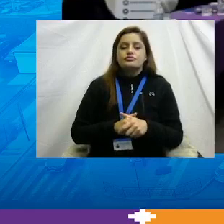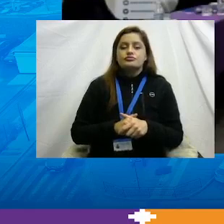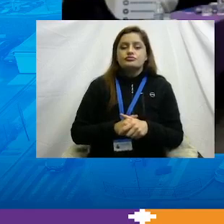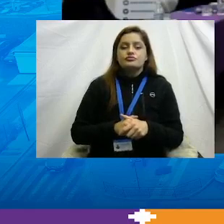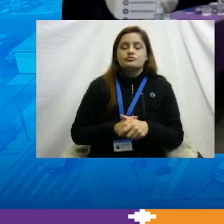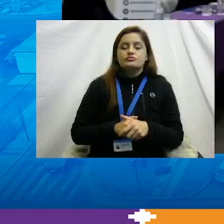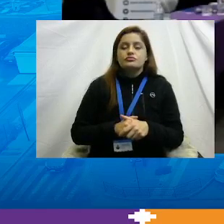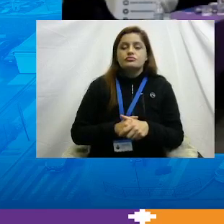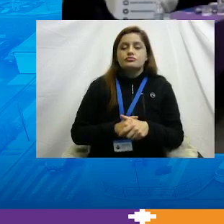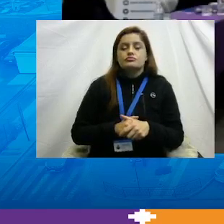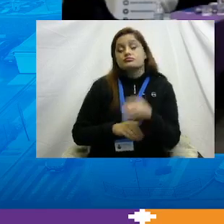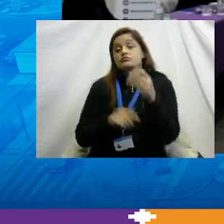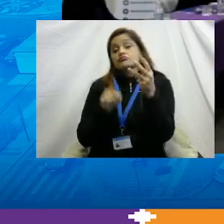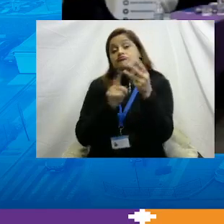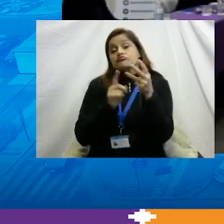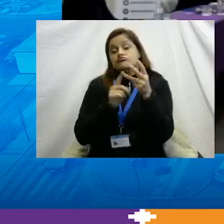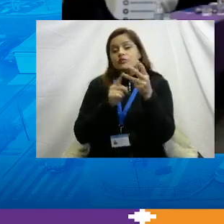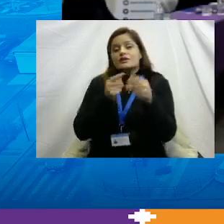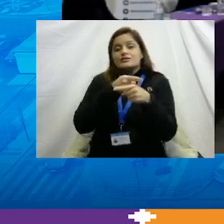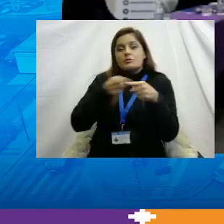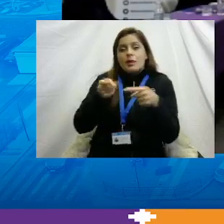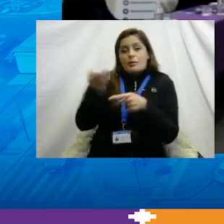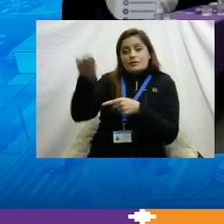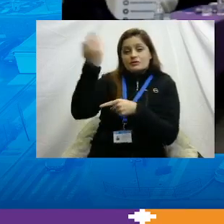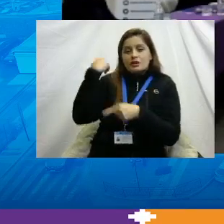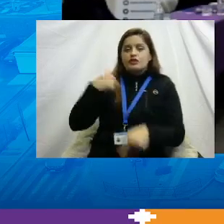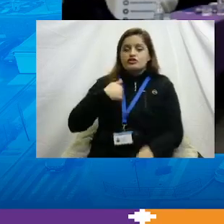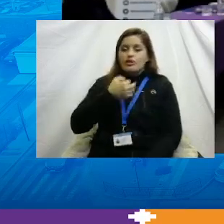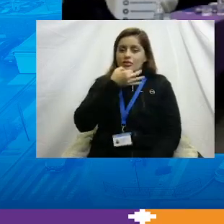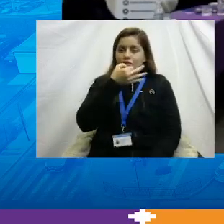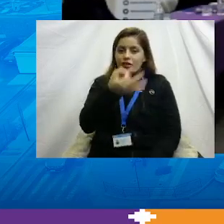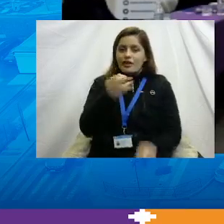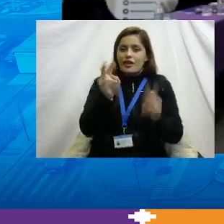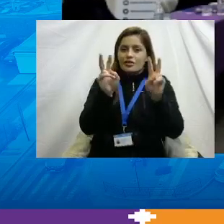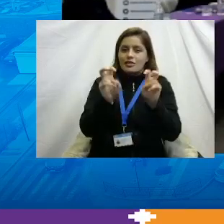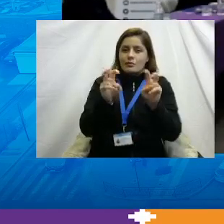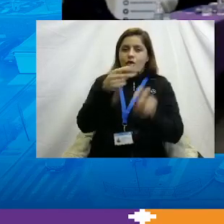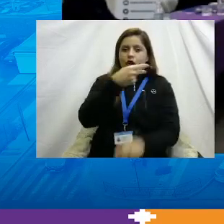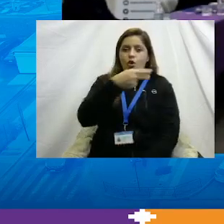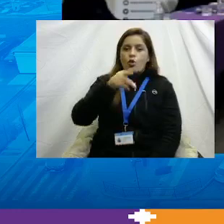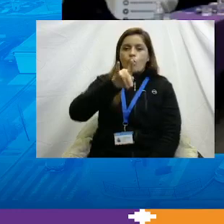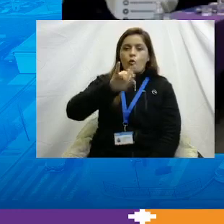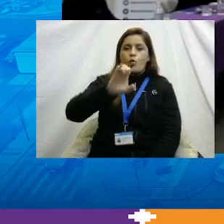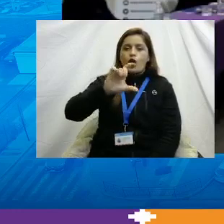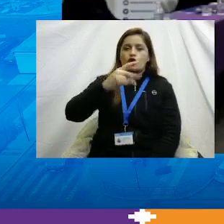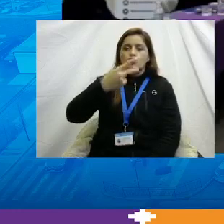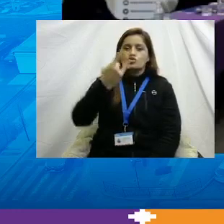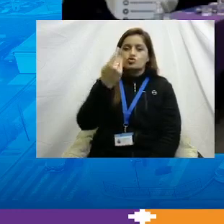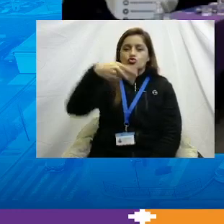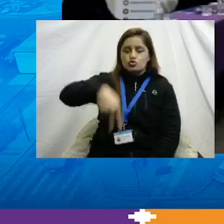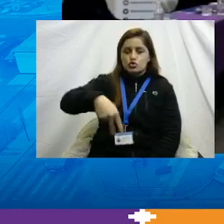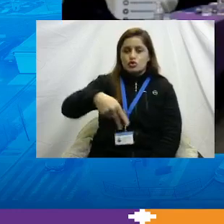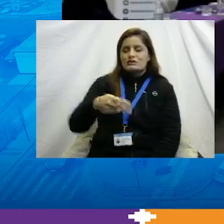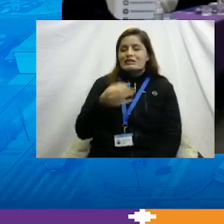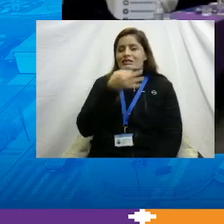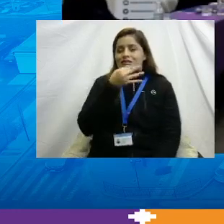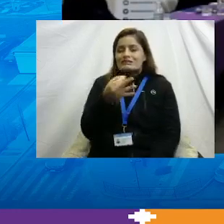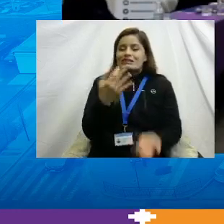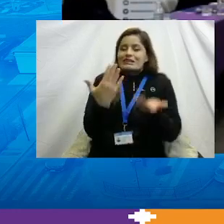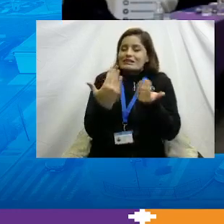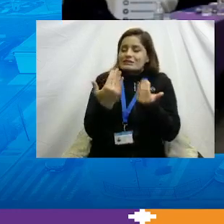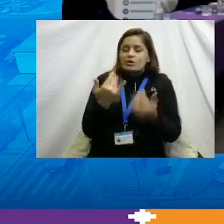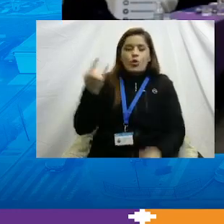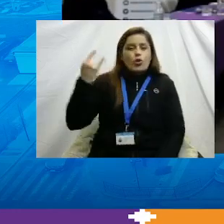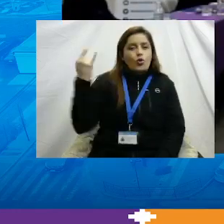Por el tercer punto, bueno, la semana pasada hablé del arreglo camino de Huachún, donde está la arboleada, se necesita suma urgencia